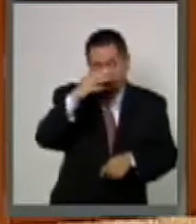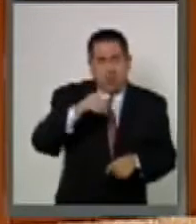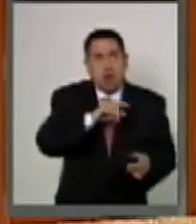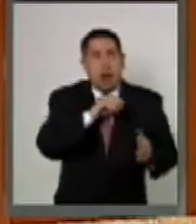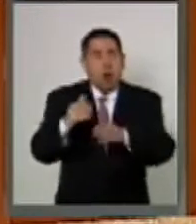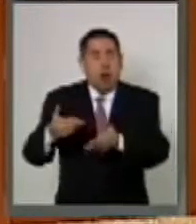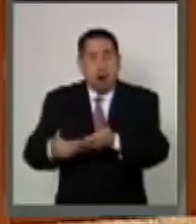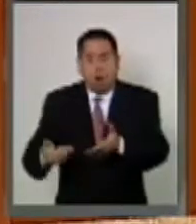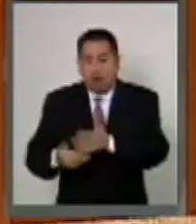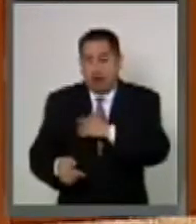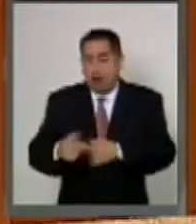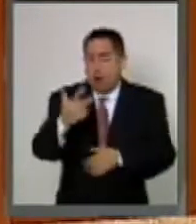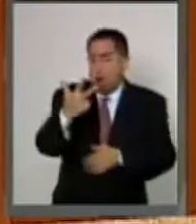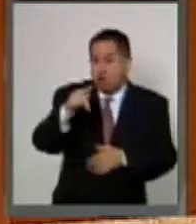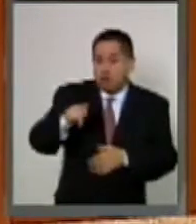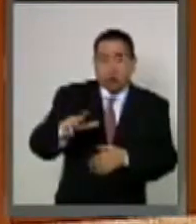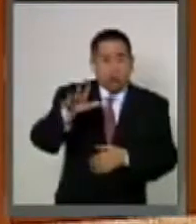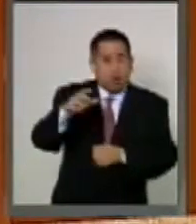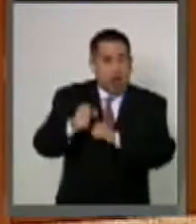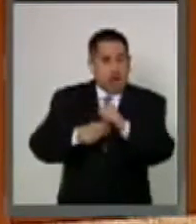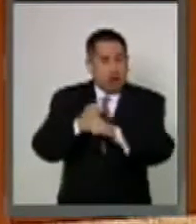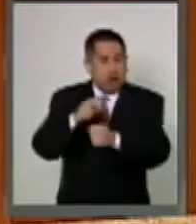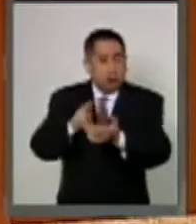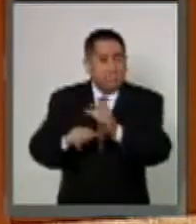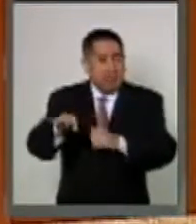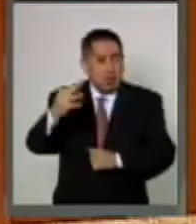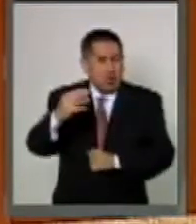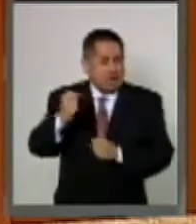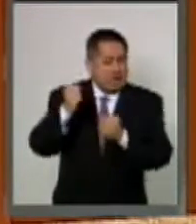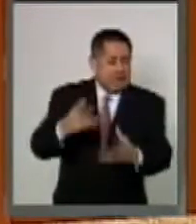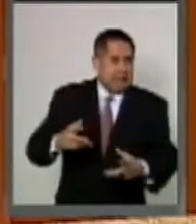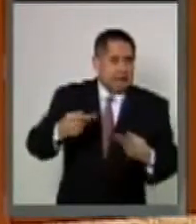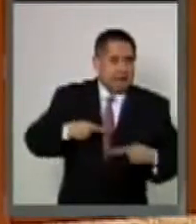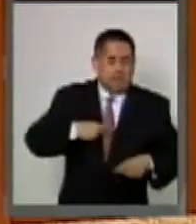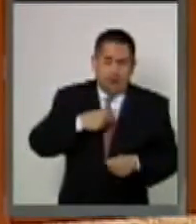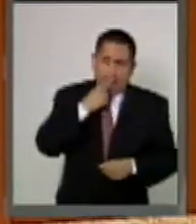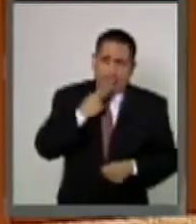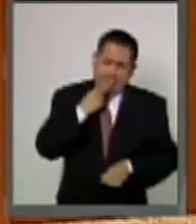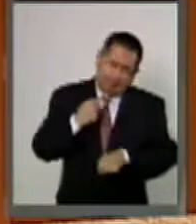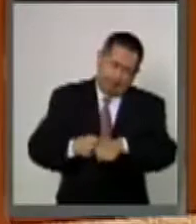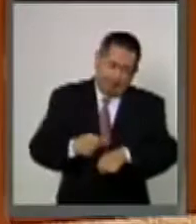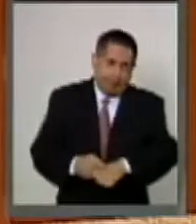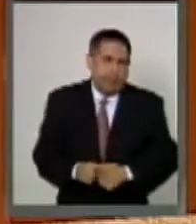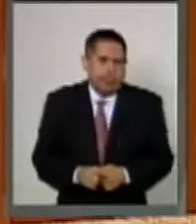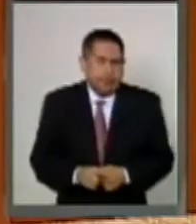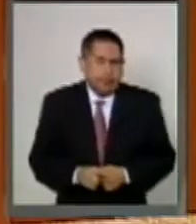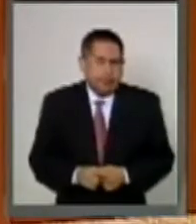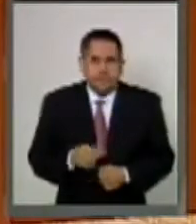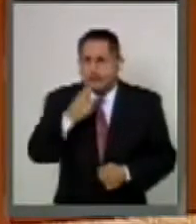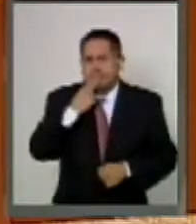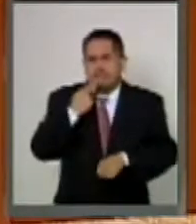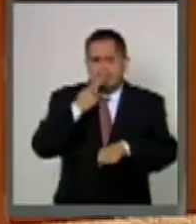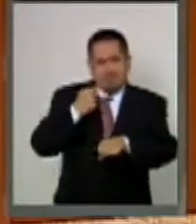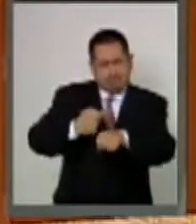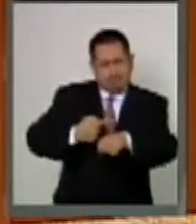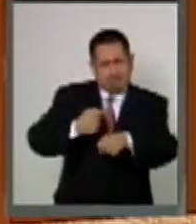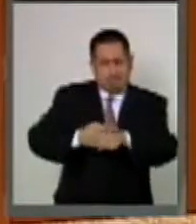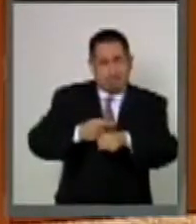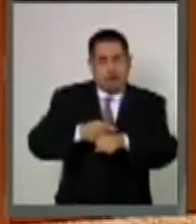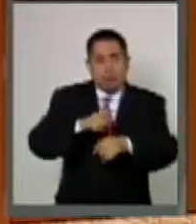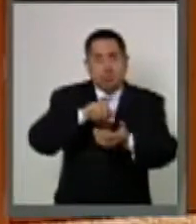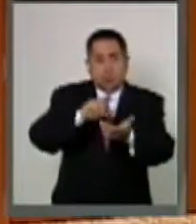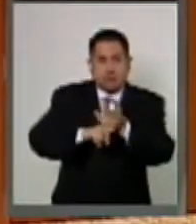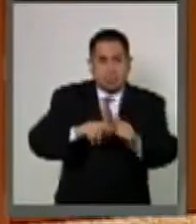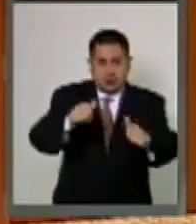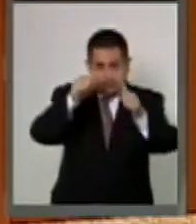a 8.5 en el 2014. La diabetes es una importante causa de ceguera,